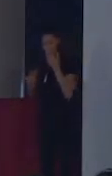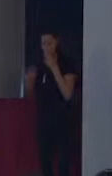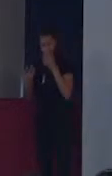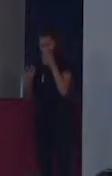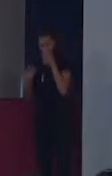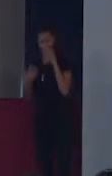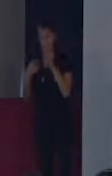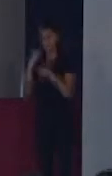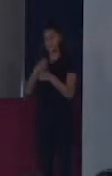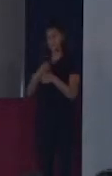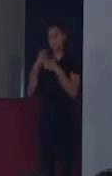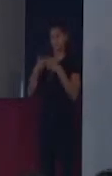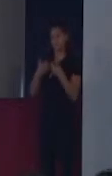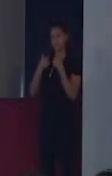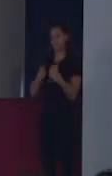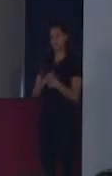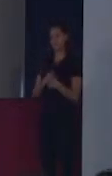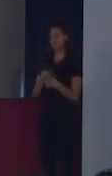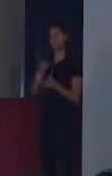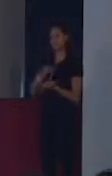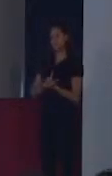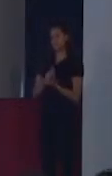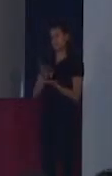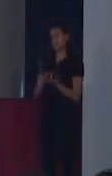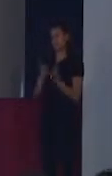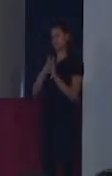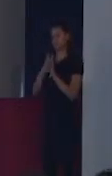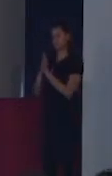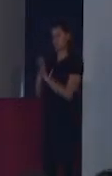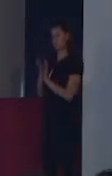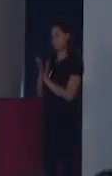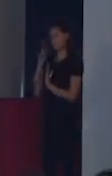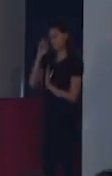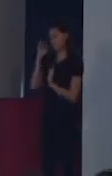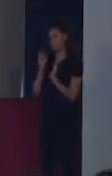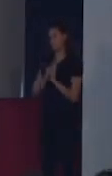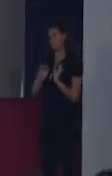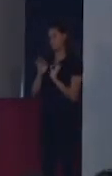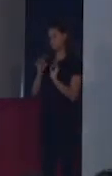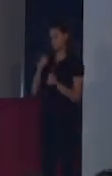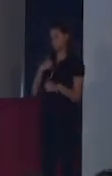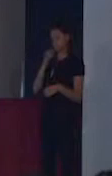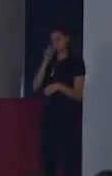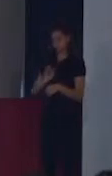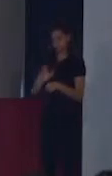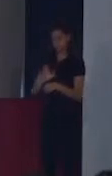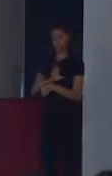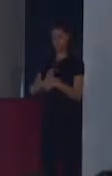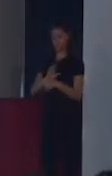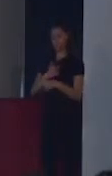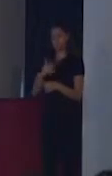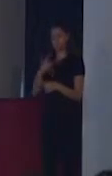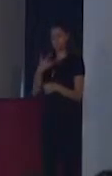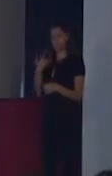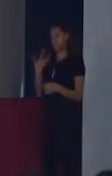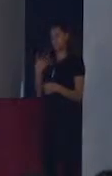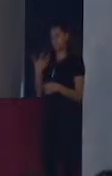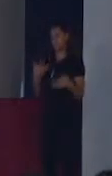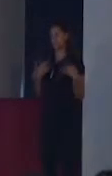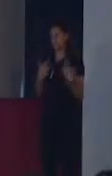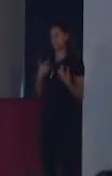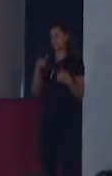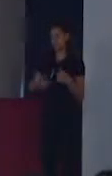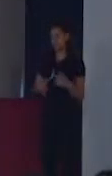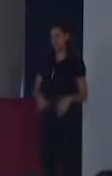ha evolucionado mucho, podemos pues, divulgar, creo que eso es clave, y yo como ciudadana creo que eso me quedo con la opinión de la cabeza.